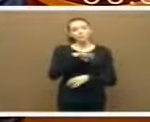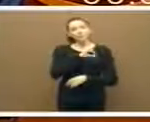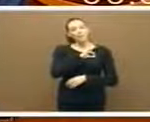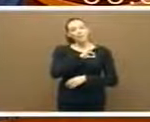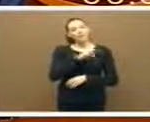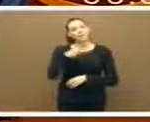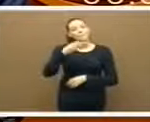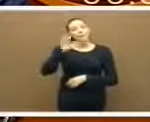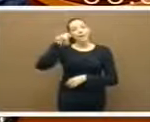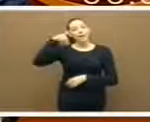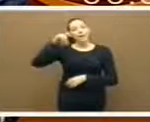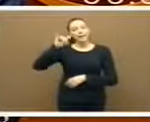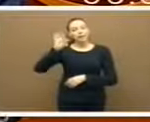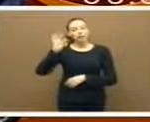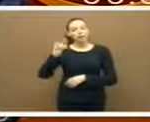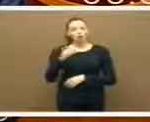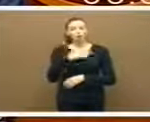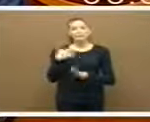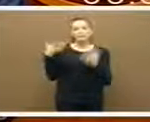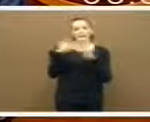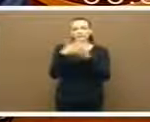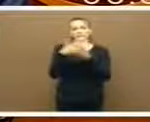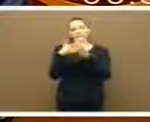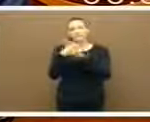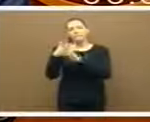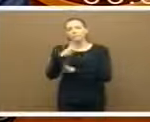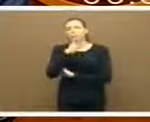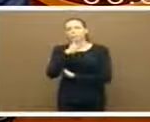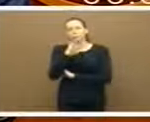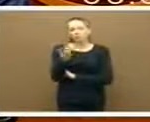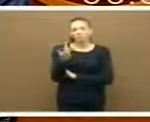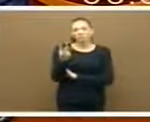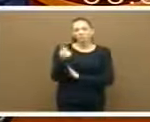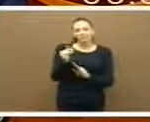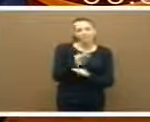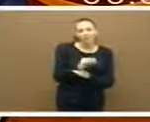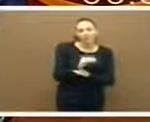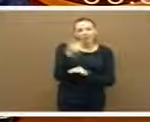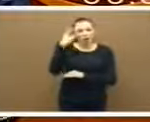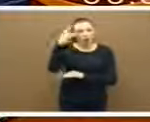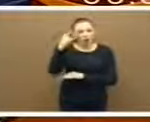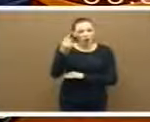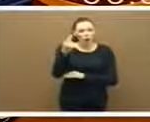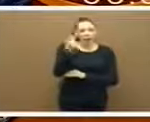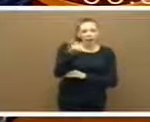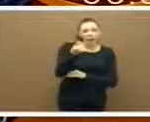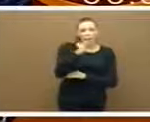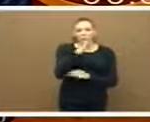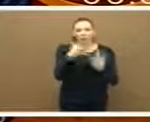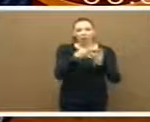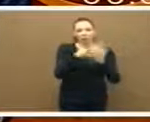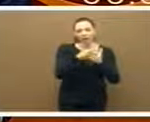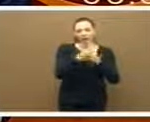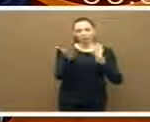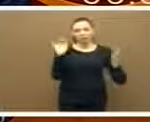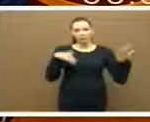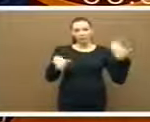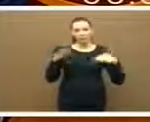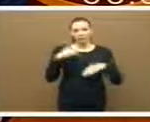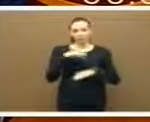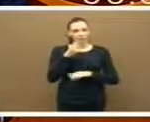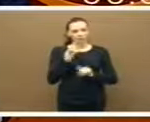buscar alguna explicación metafísica de por qué la ayuda a la cultura taurina. Ahora, esa partida que en principio parecía una partida burda